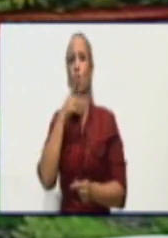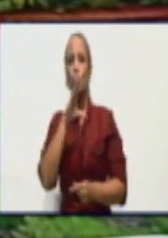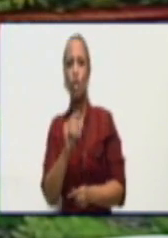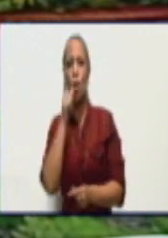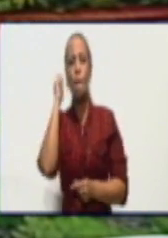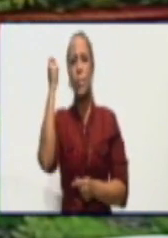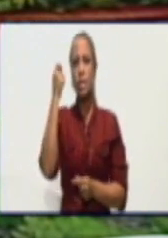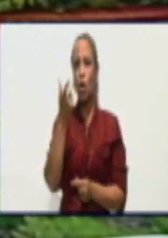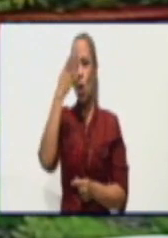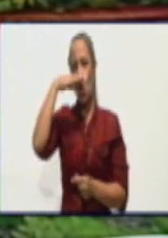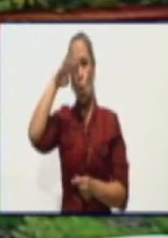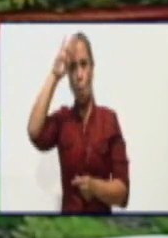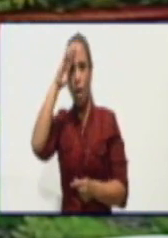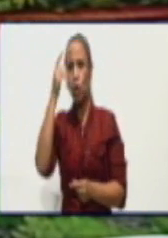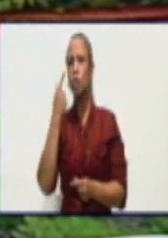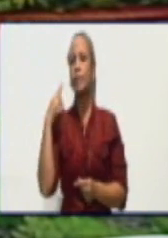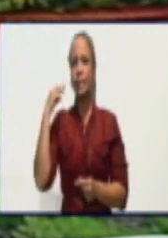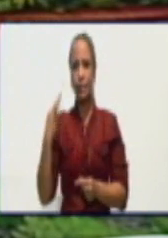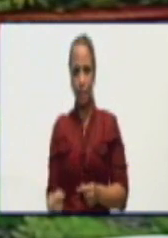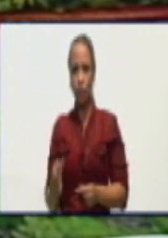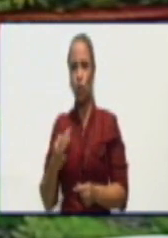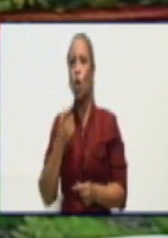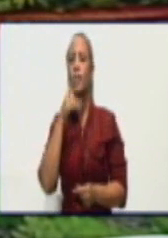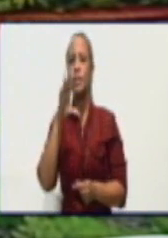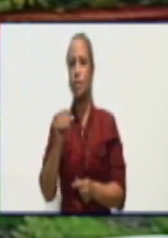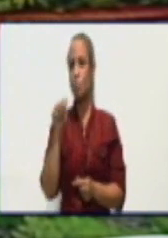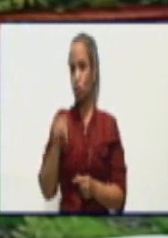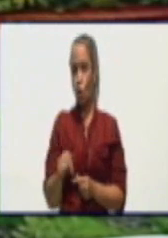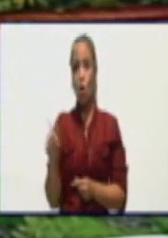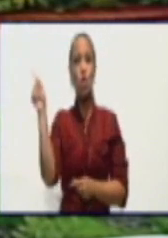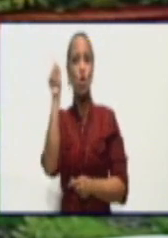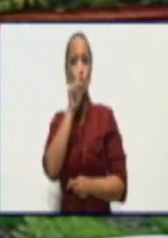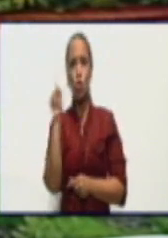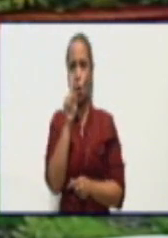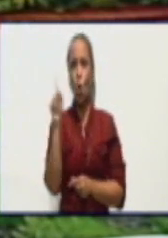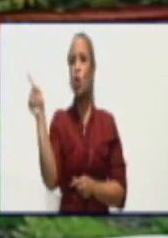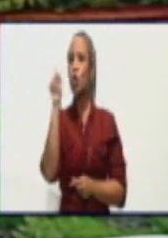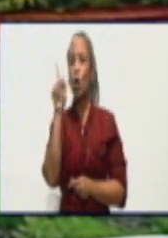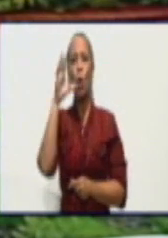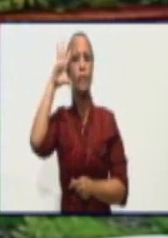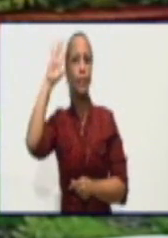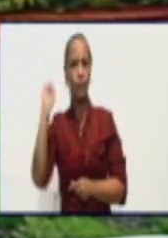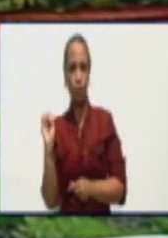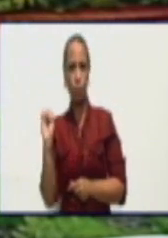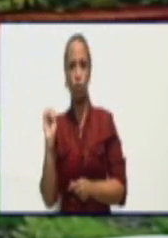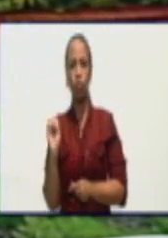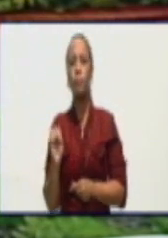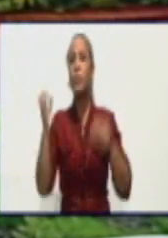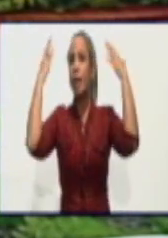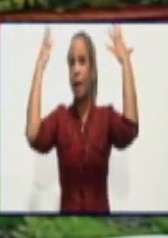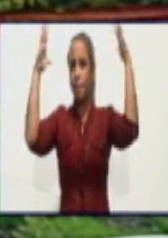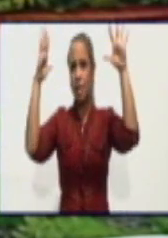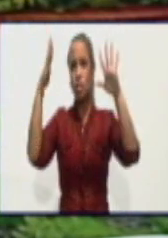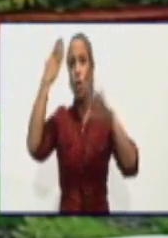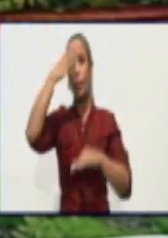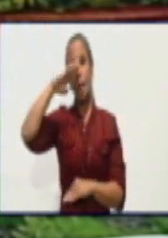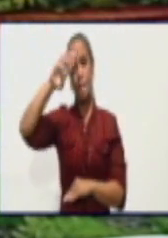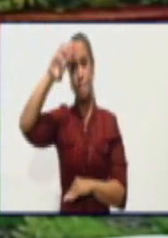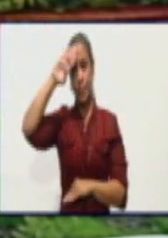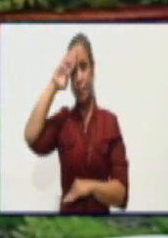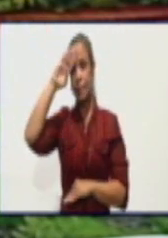cubanos dignos lo decimos hoy, no, no nos entendemos. El aplauso de la patria agradecida para